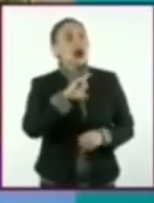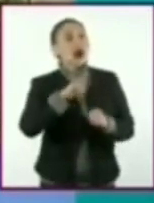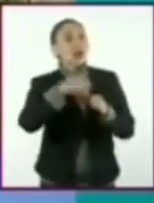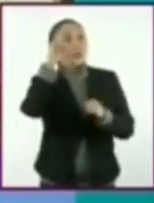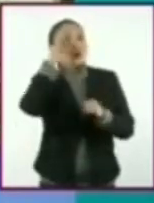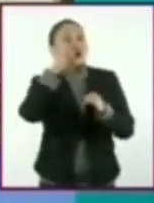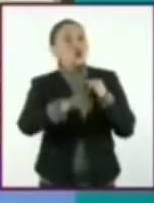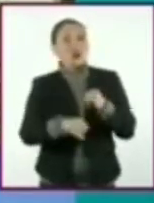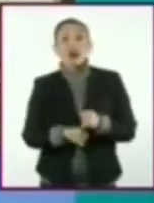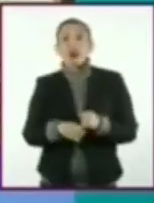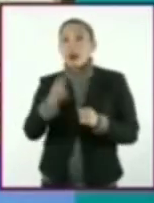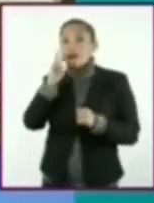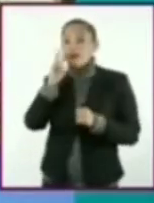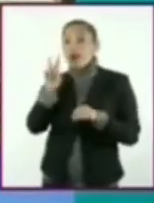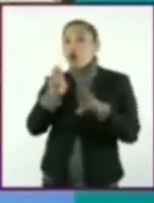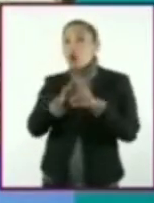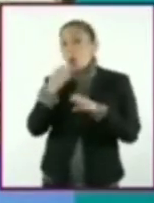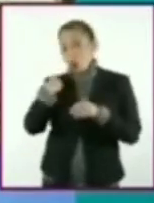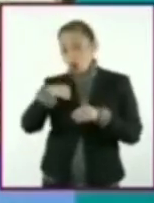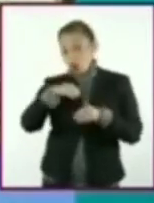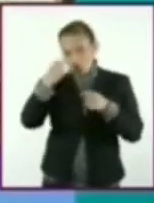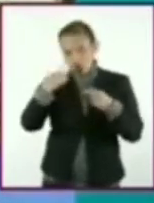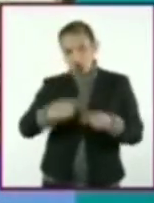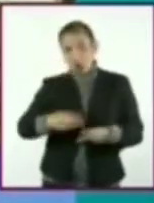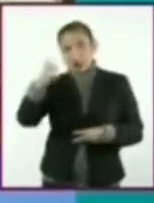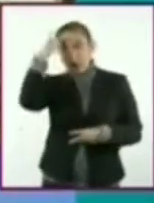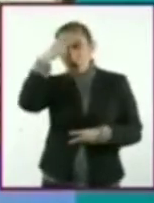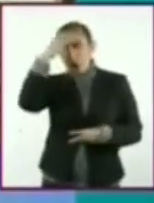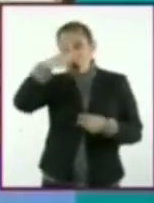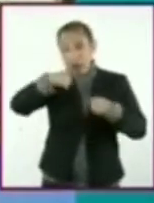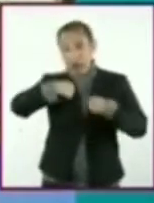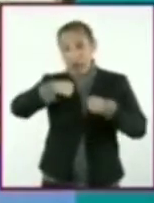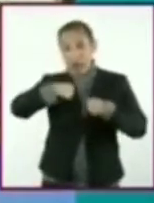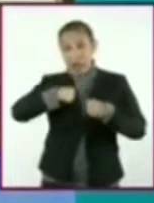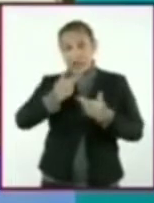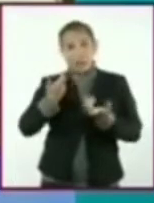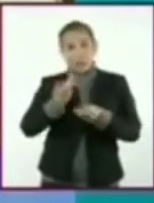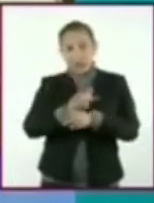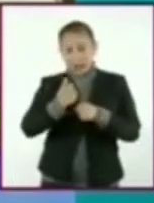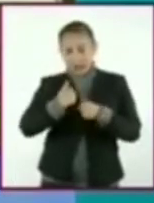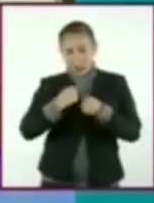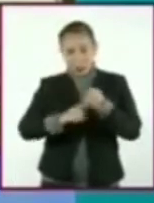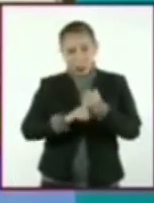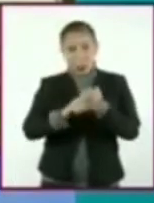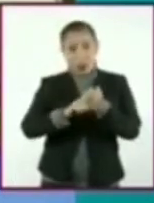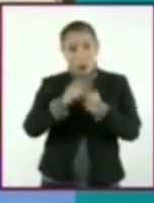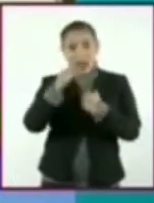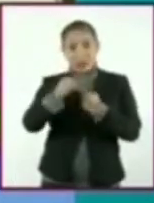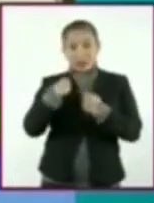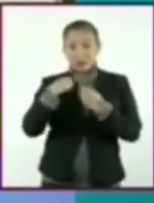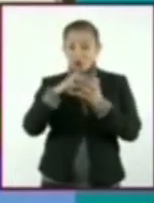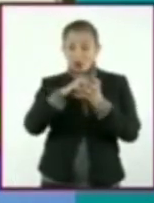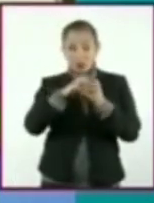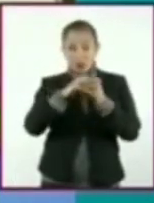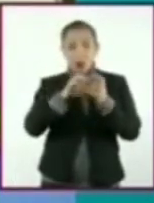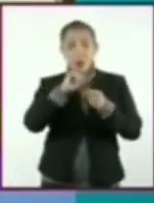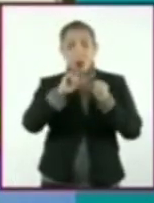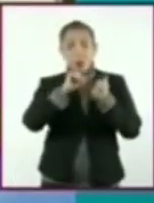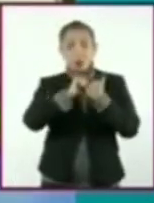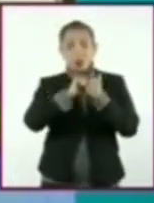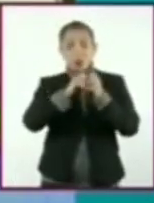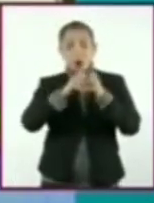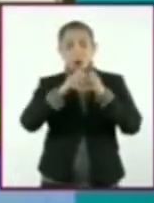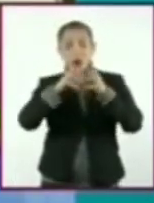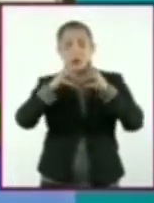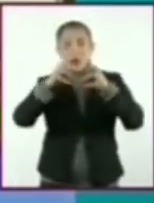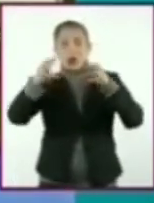final? Checar cómo estamos psicológicamente hablando. Los problemas son una bola de nieve. Con el tiempo lo